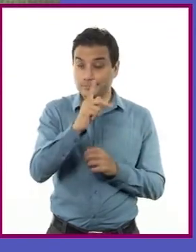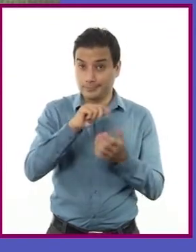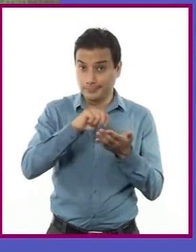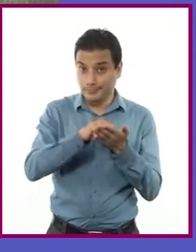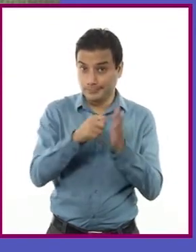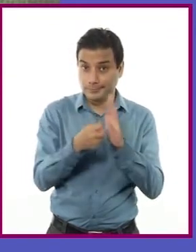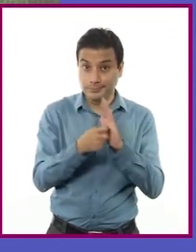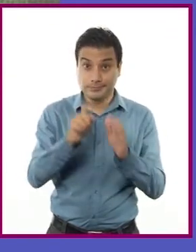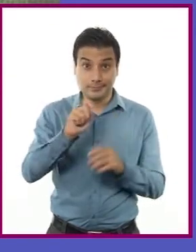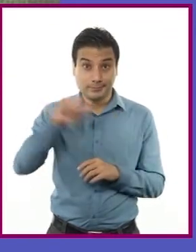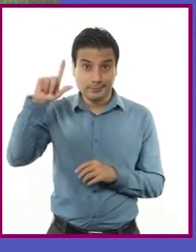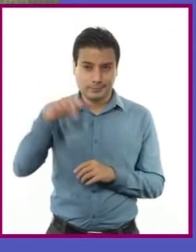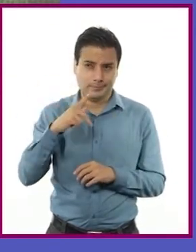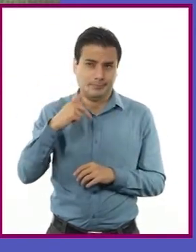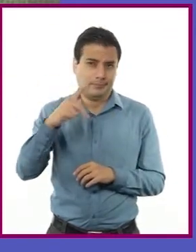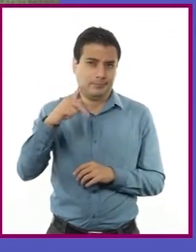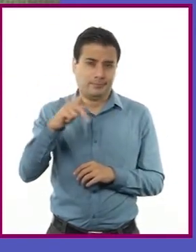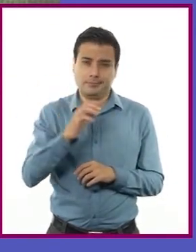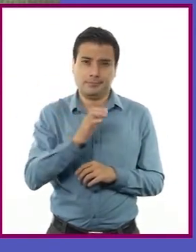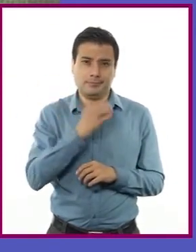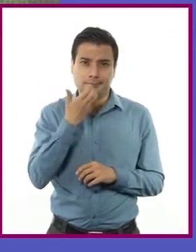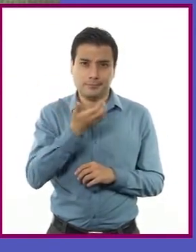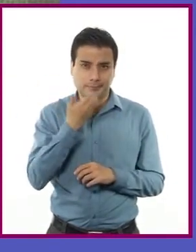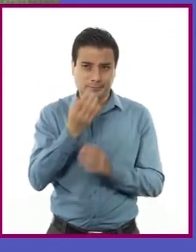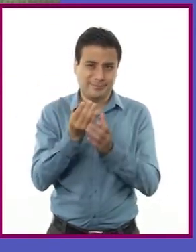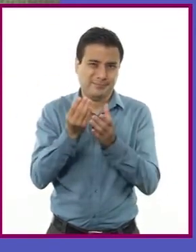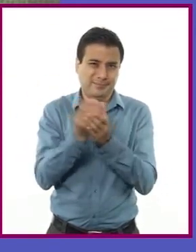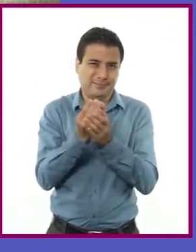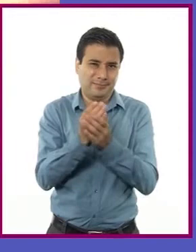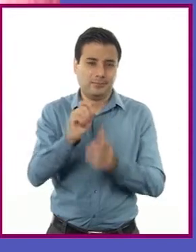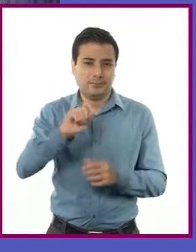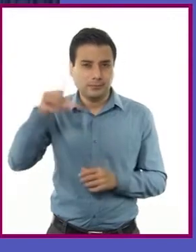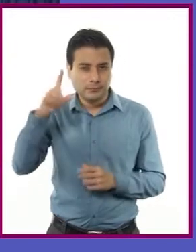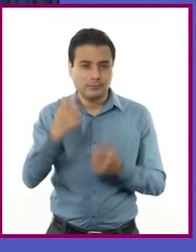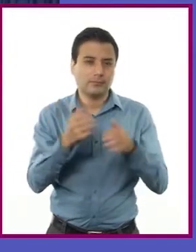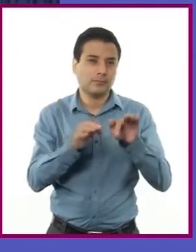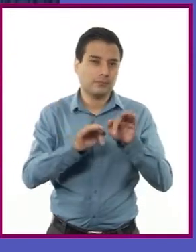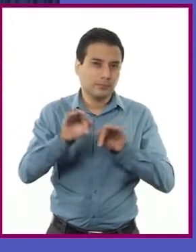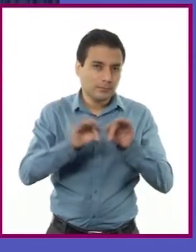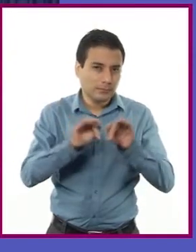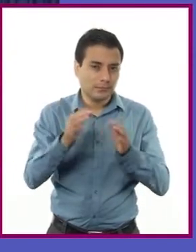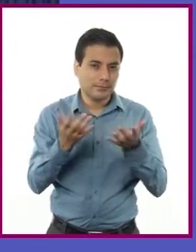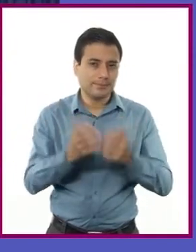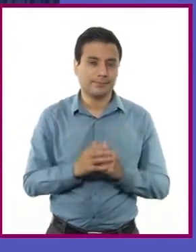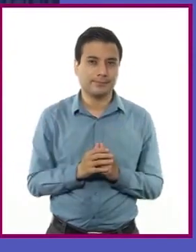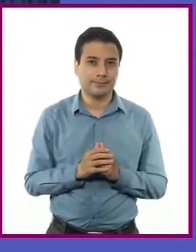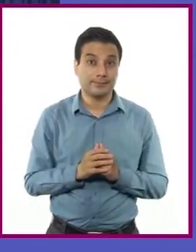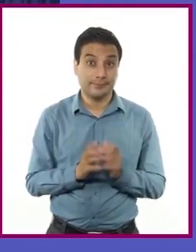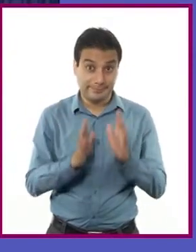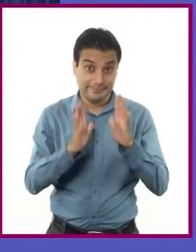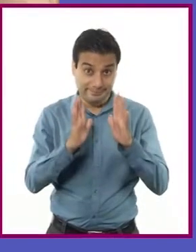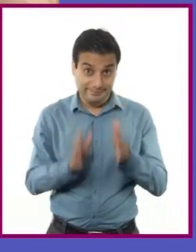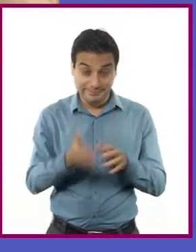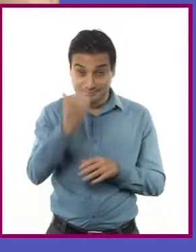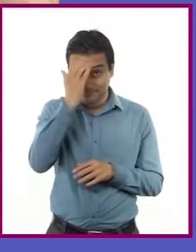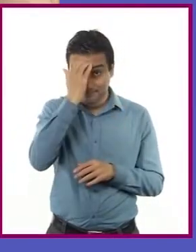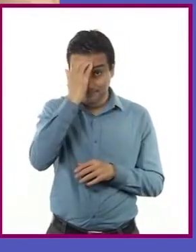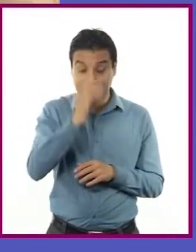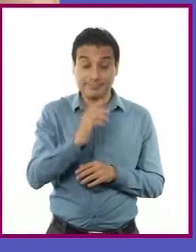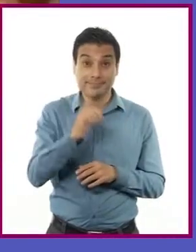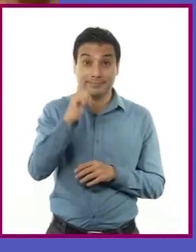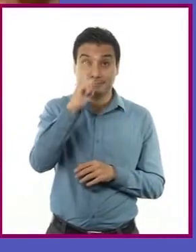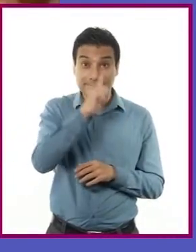el léxico propio de un arte, una ciencia o un oficio. Ahora que sabemos qué es el vocabulario